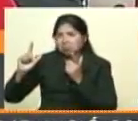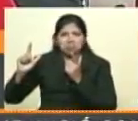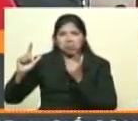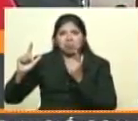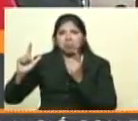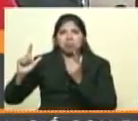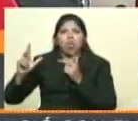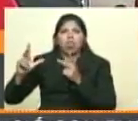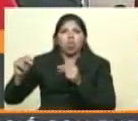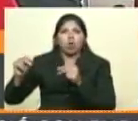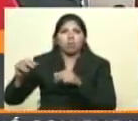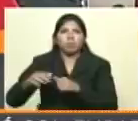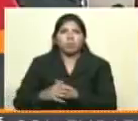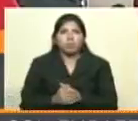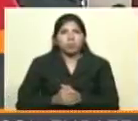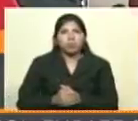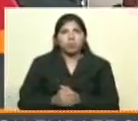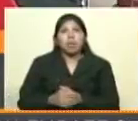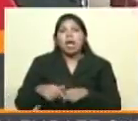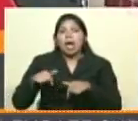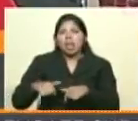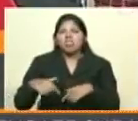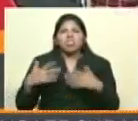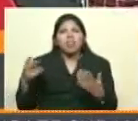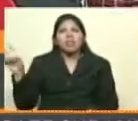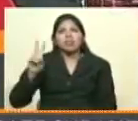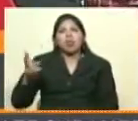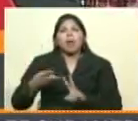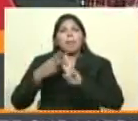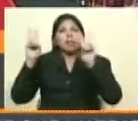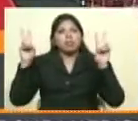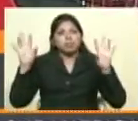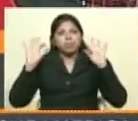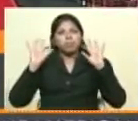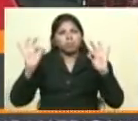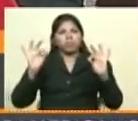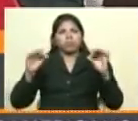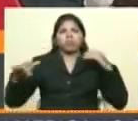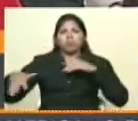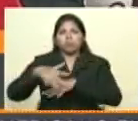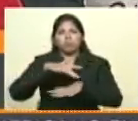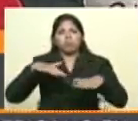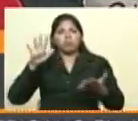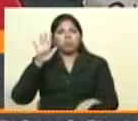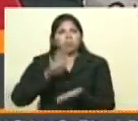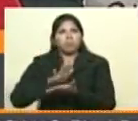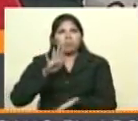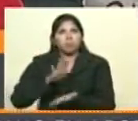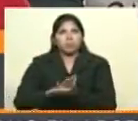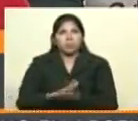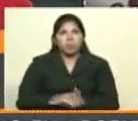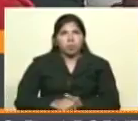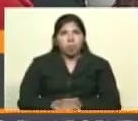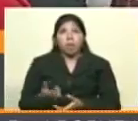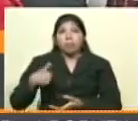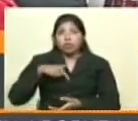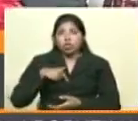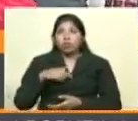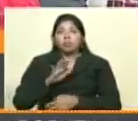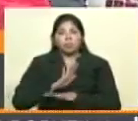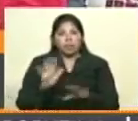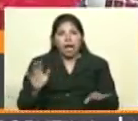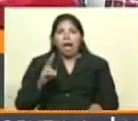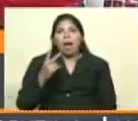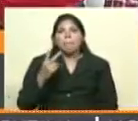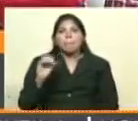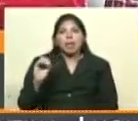no podrán. En Venezuela va a triunfar la paz. La paz y la paz. En Venezuela tenemos elecciones el 20 de mayo